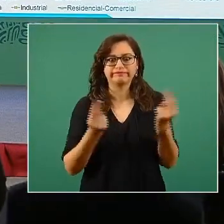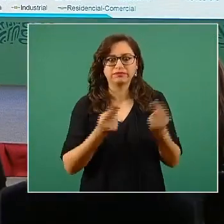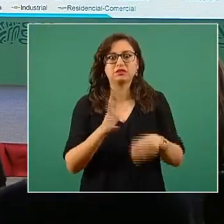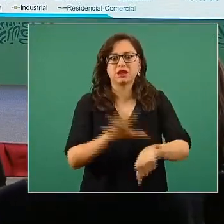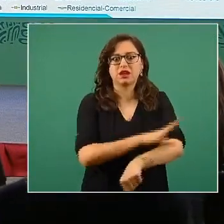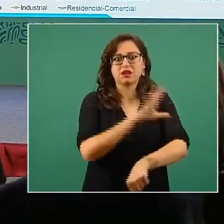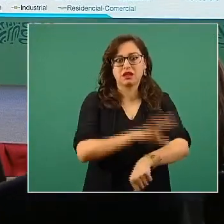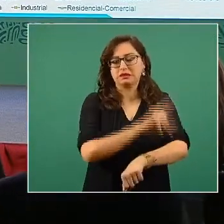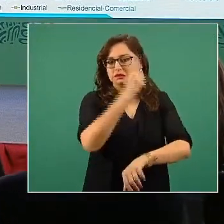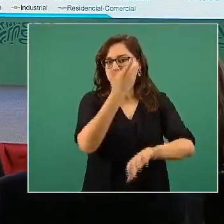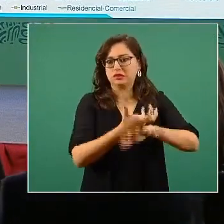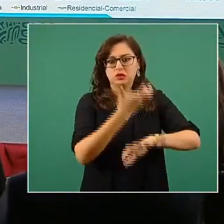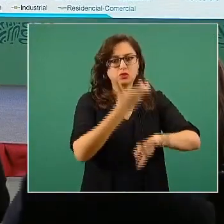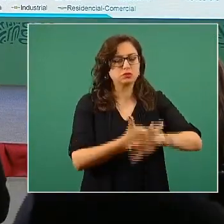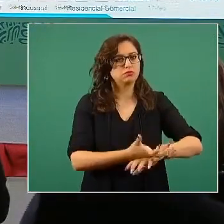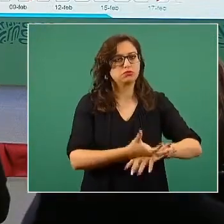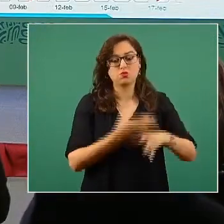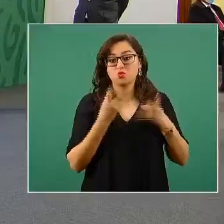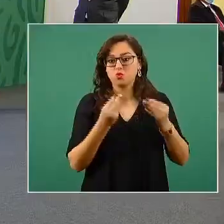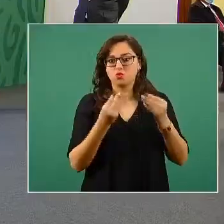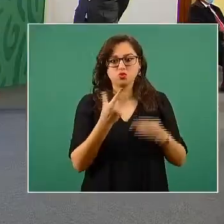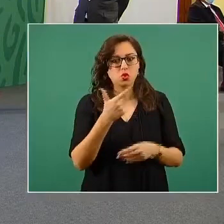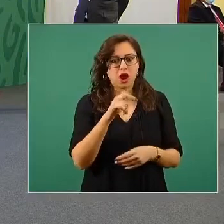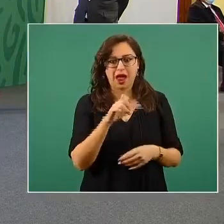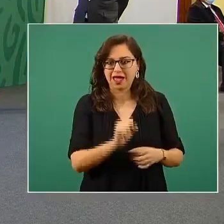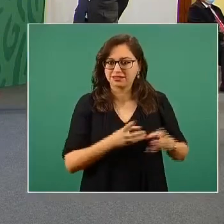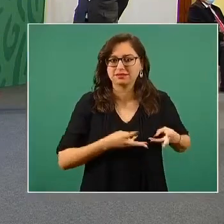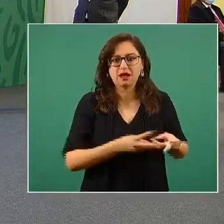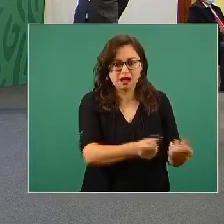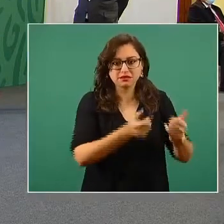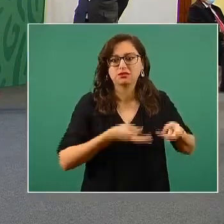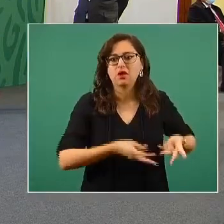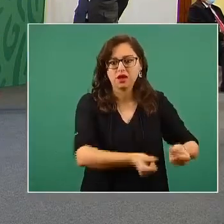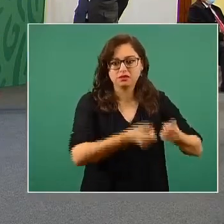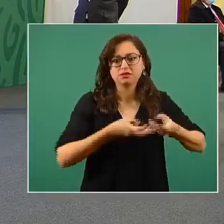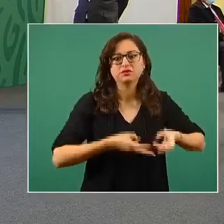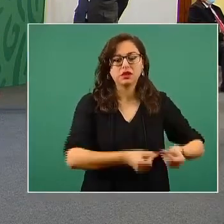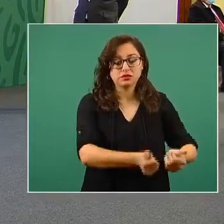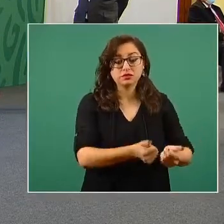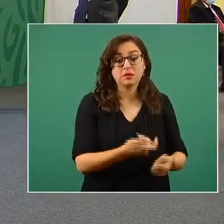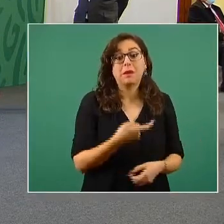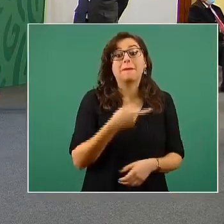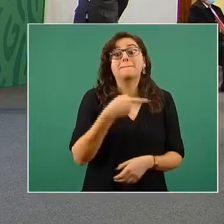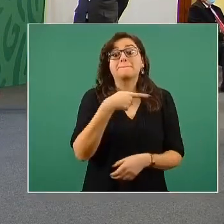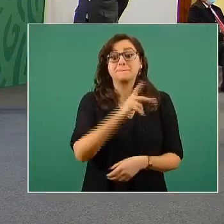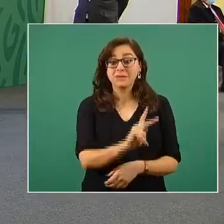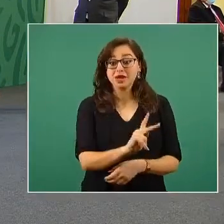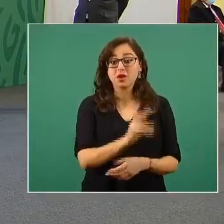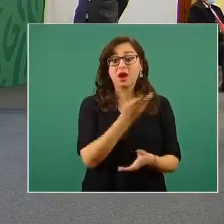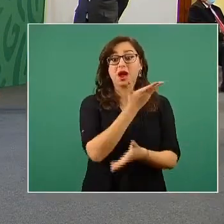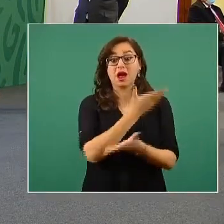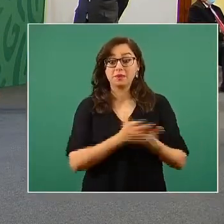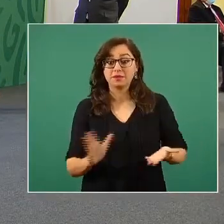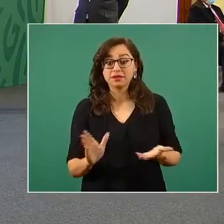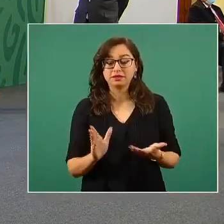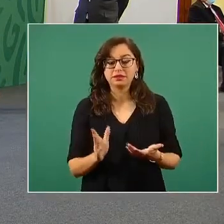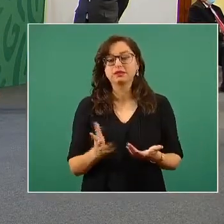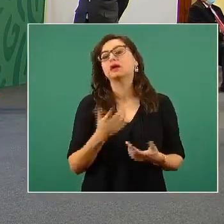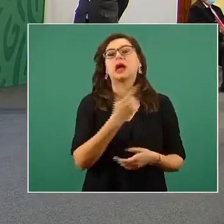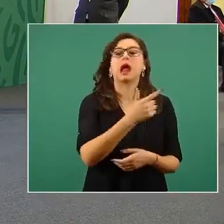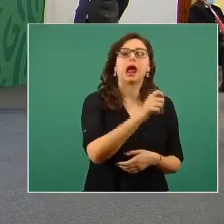gas natural en los Estados Unidos. Le damos a la siguiente, por favor. Pero además de esa demanda, creció también la demanda de